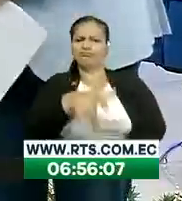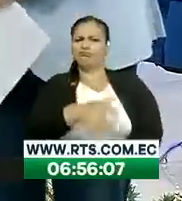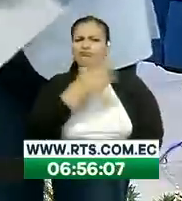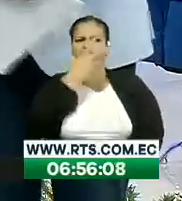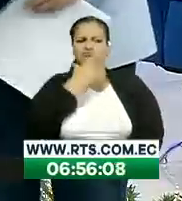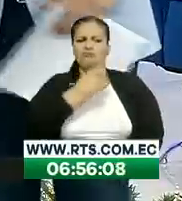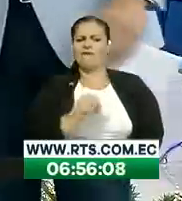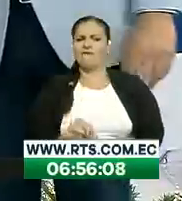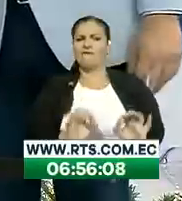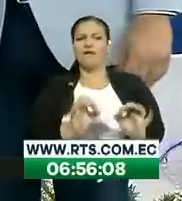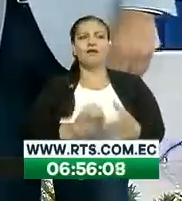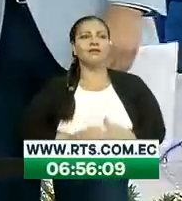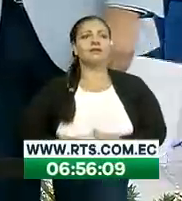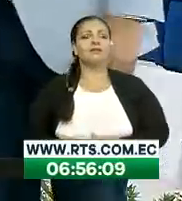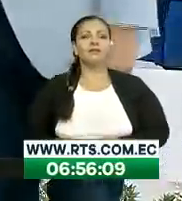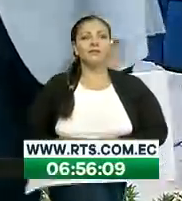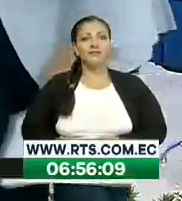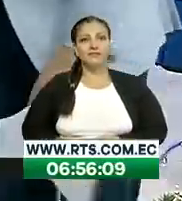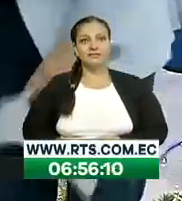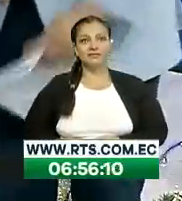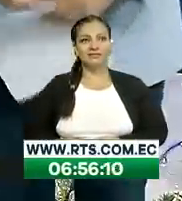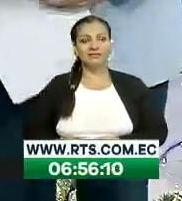fans. Esa también.